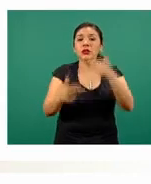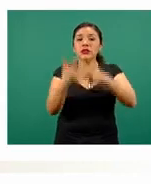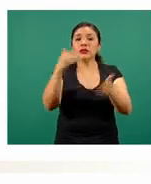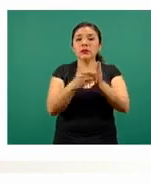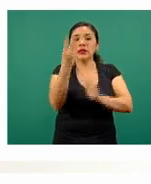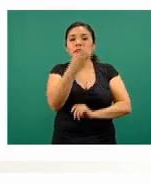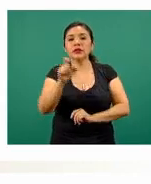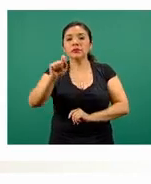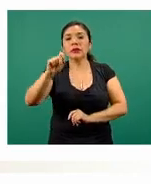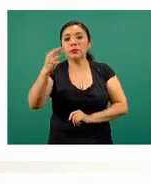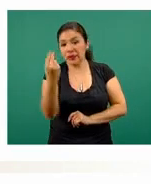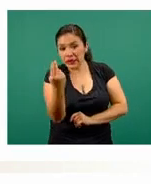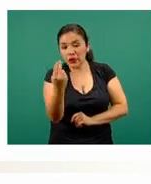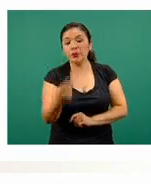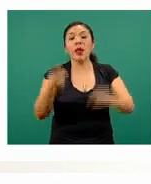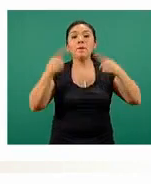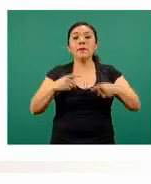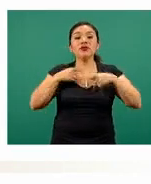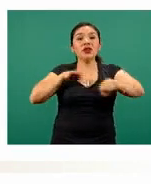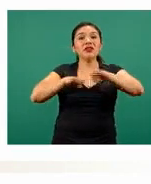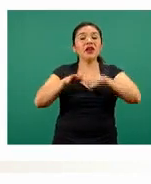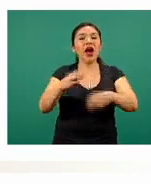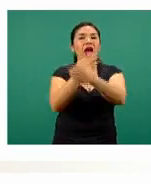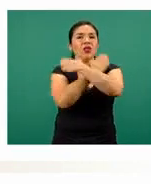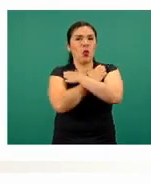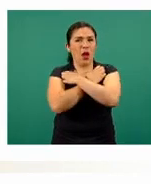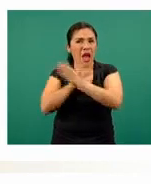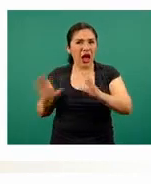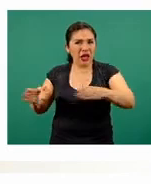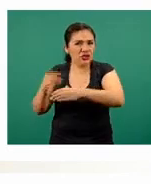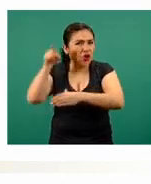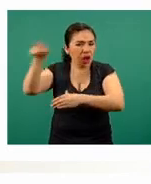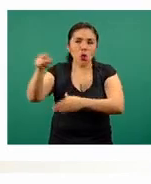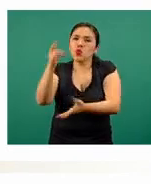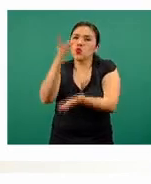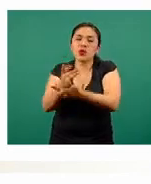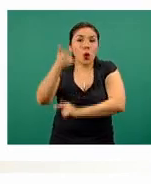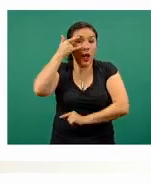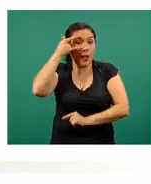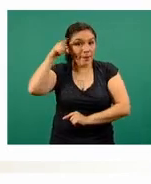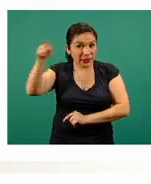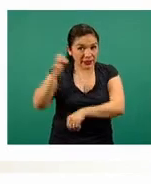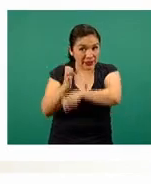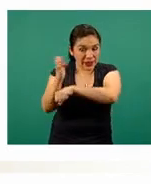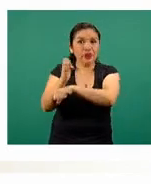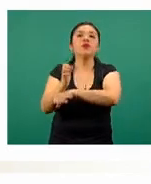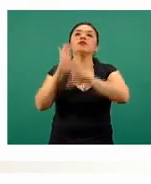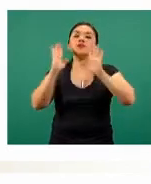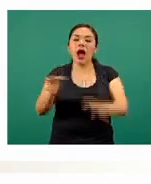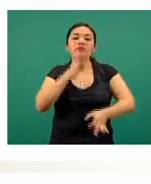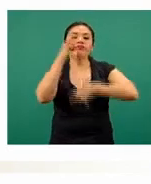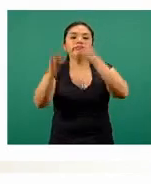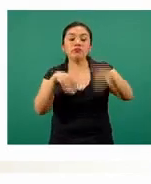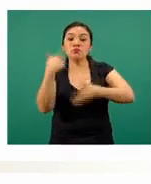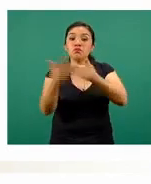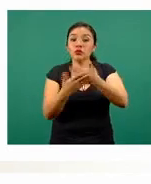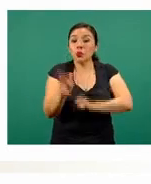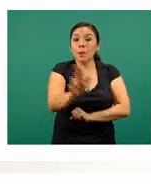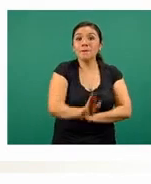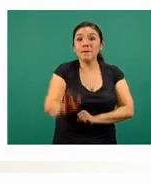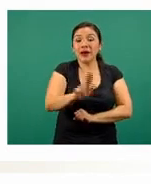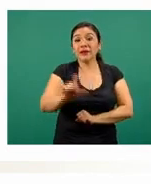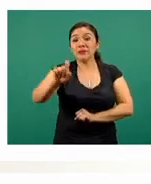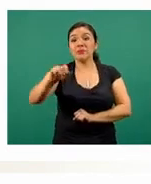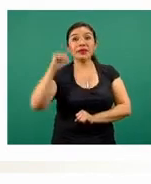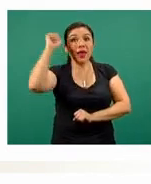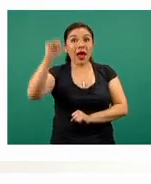913.326. El personal educativo, que esta cuenta es exclusivamente de Campeche, ya hemos anunciado que a partir del martes 20